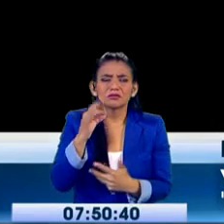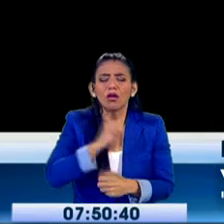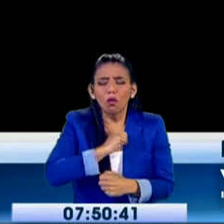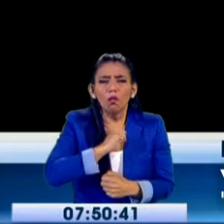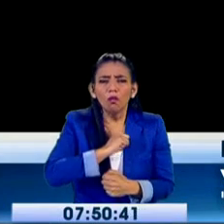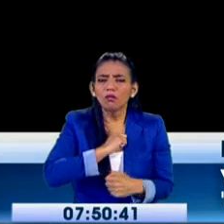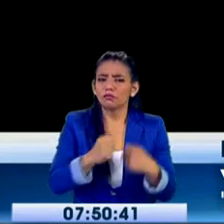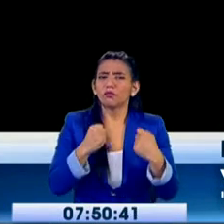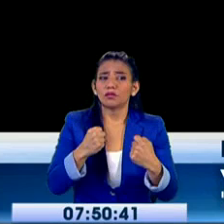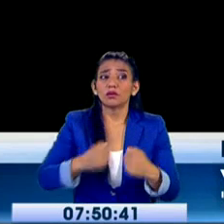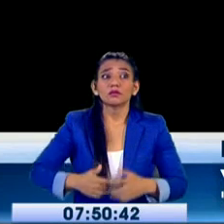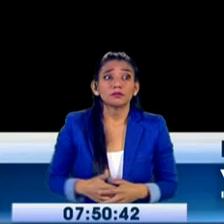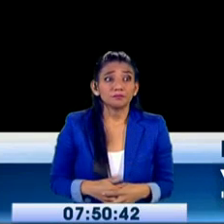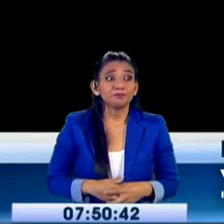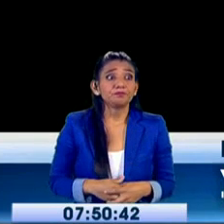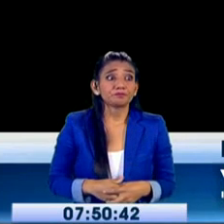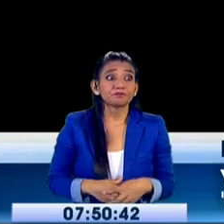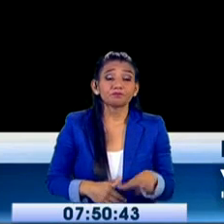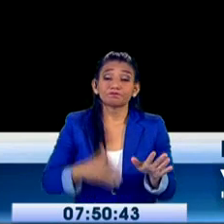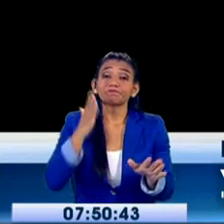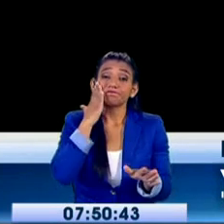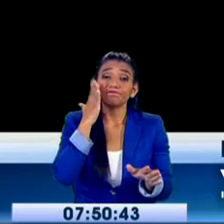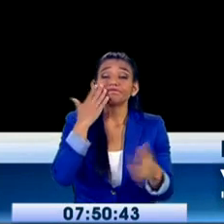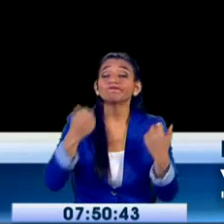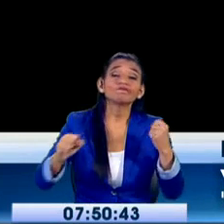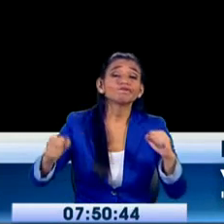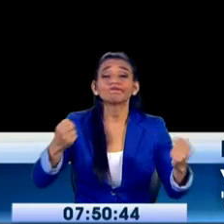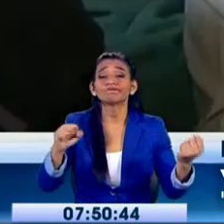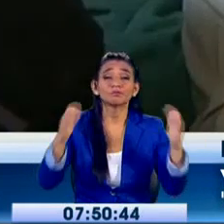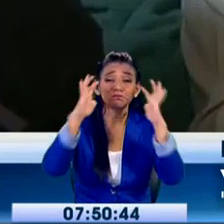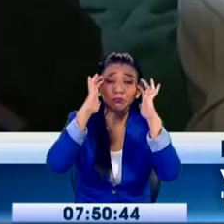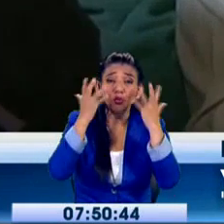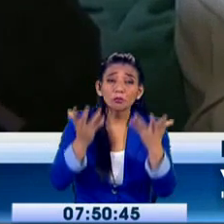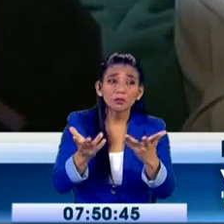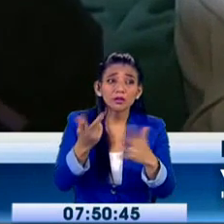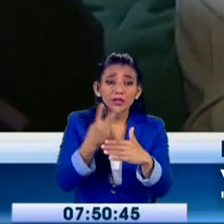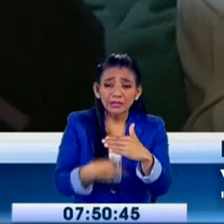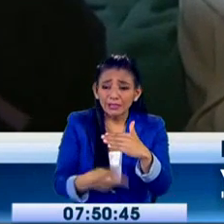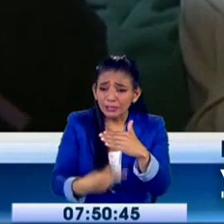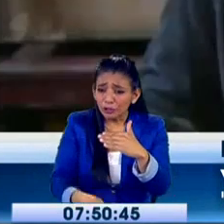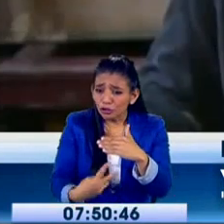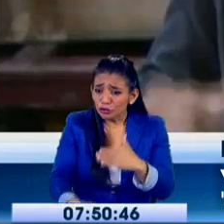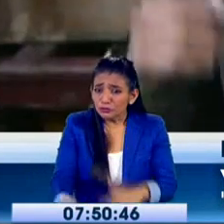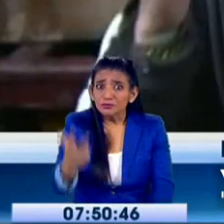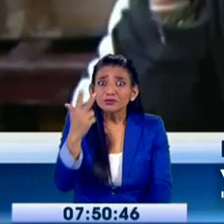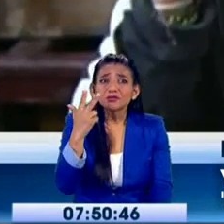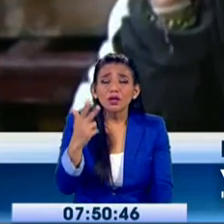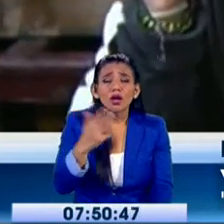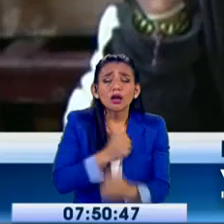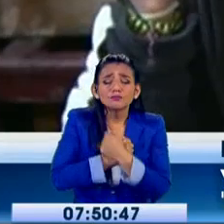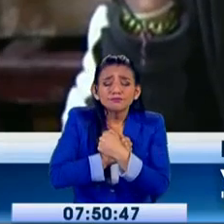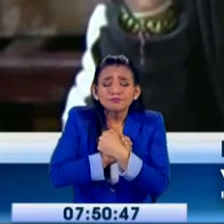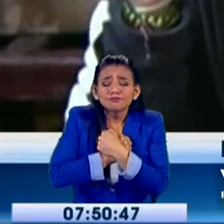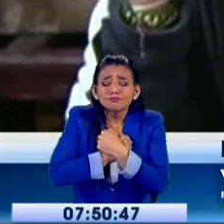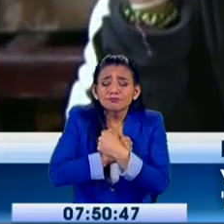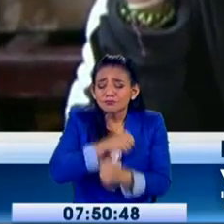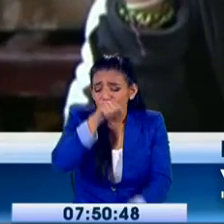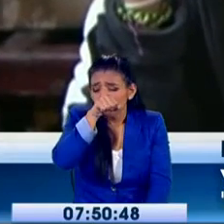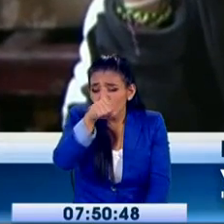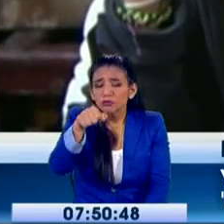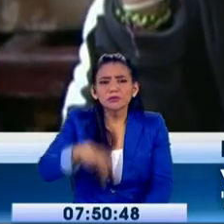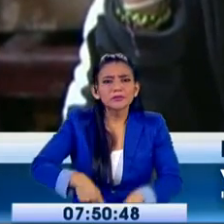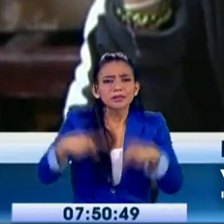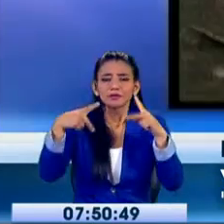así. Esta madre está desesperada al ver cómo las 3 personas que más ama están acabando con